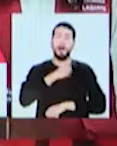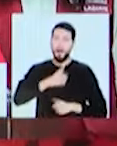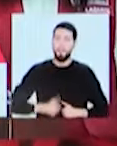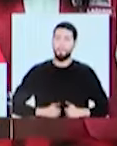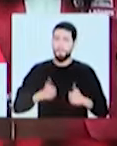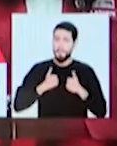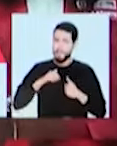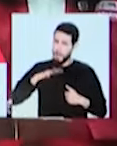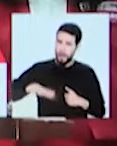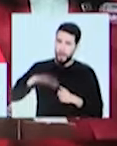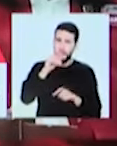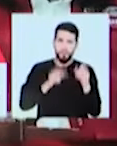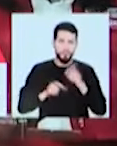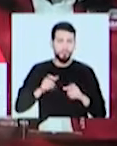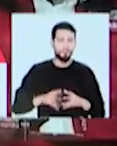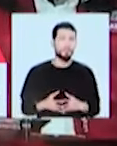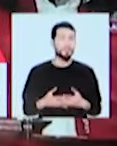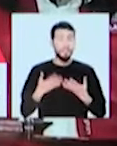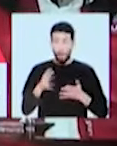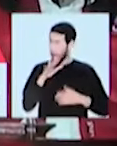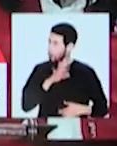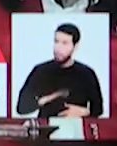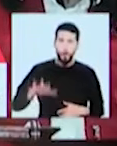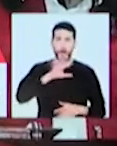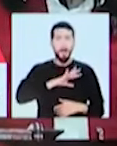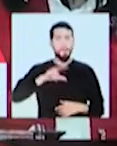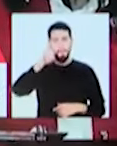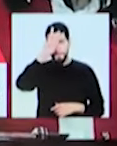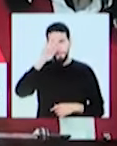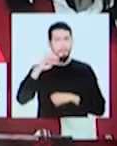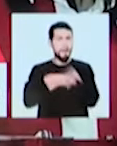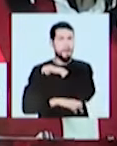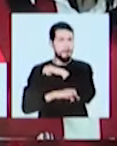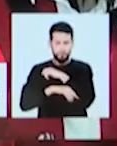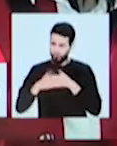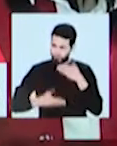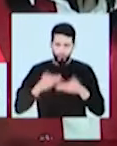de las ollas comunes, ¿no es cierto? Diciendo cómo va a ser para que los planes de